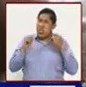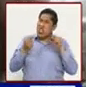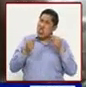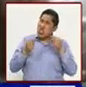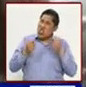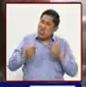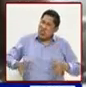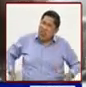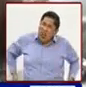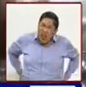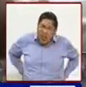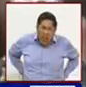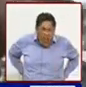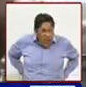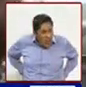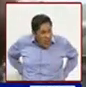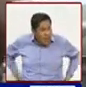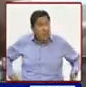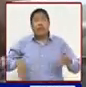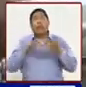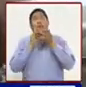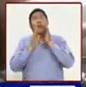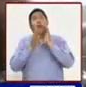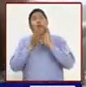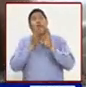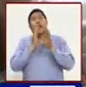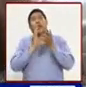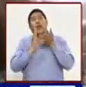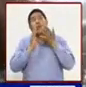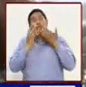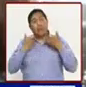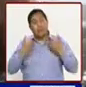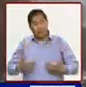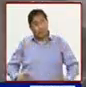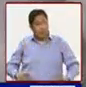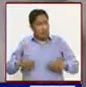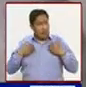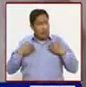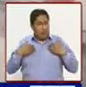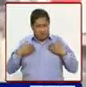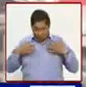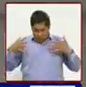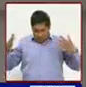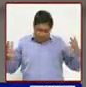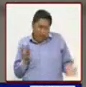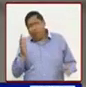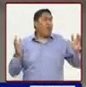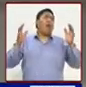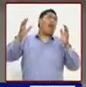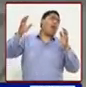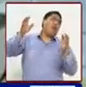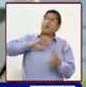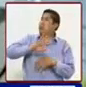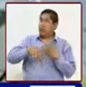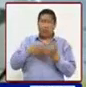en la parte baja. Ya he podido hablar con ella y le he podido ver todo su cuerpo, estaba todo verde.